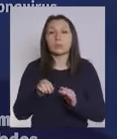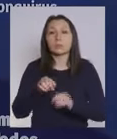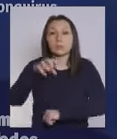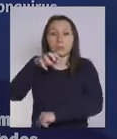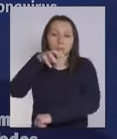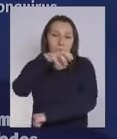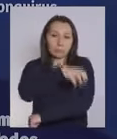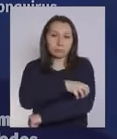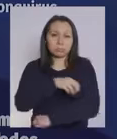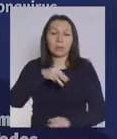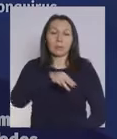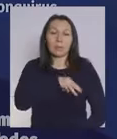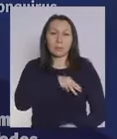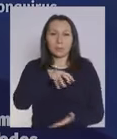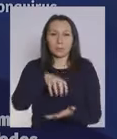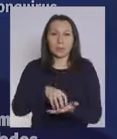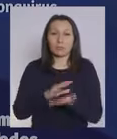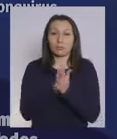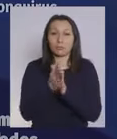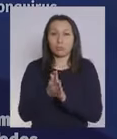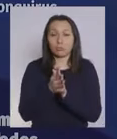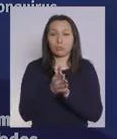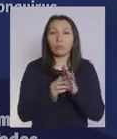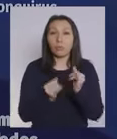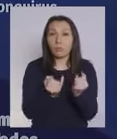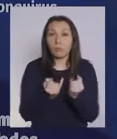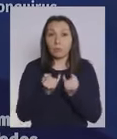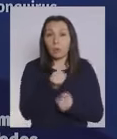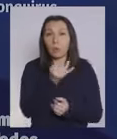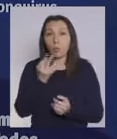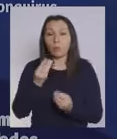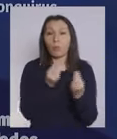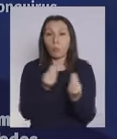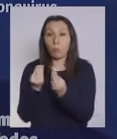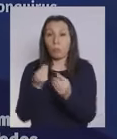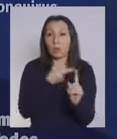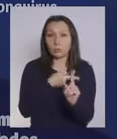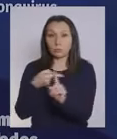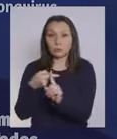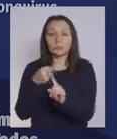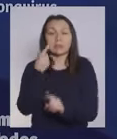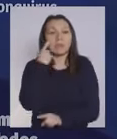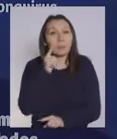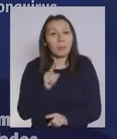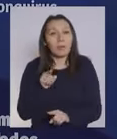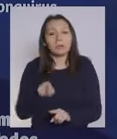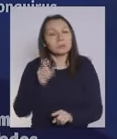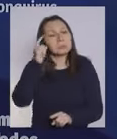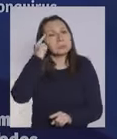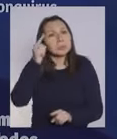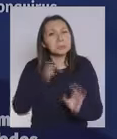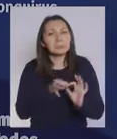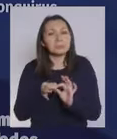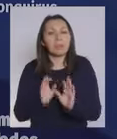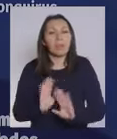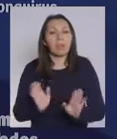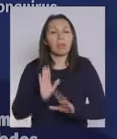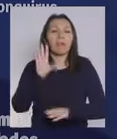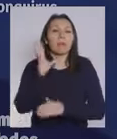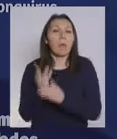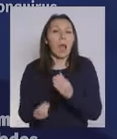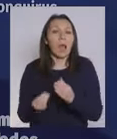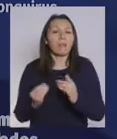región metropolitana. Todos estos índices son muy buenos, muy positivos. Sin embargo, eso no significa que no